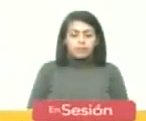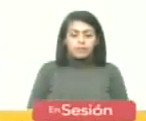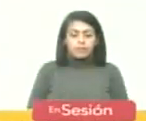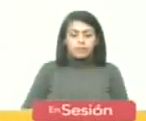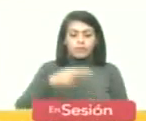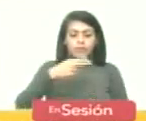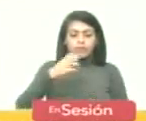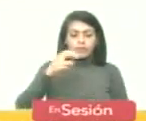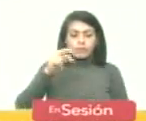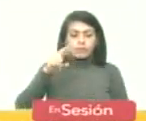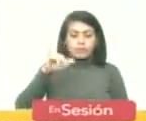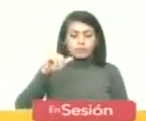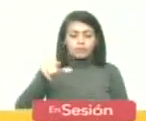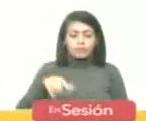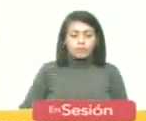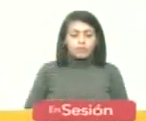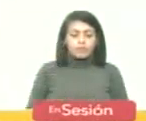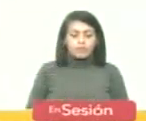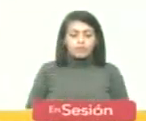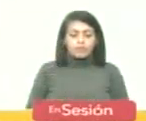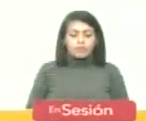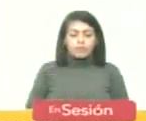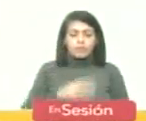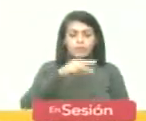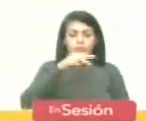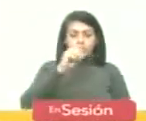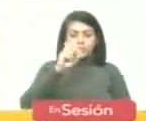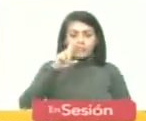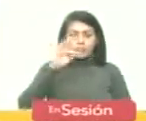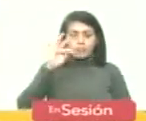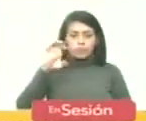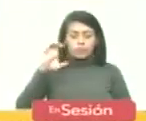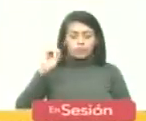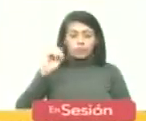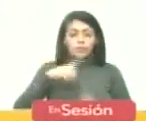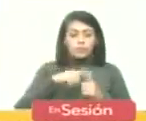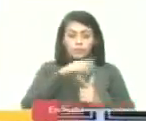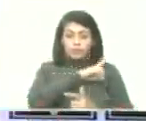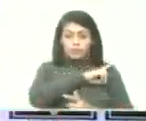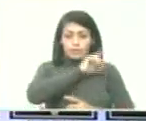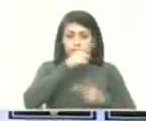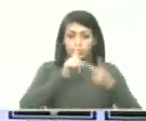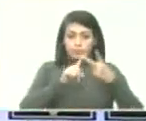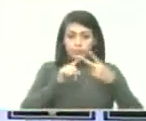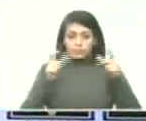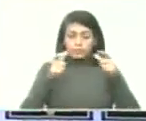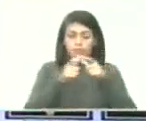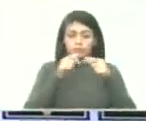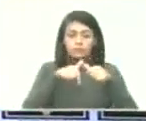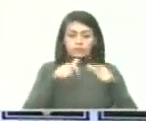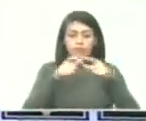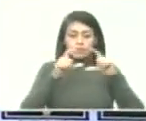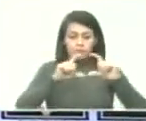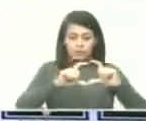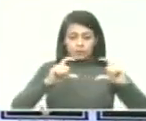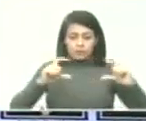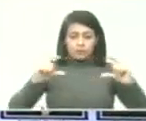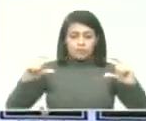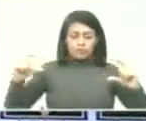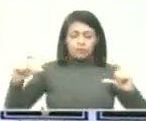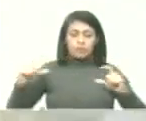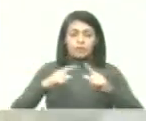Henry Bert Rivas, alias Morfeo, es el jefe del segundo grupo, el grupo que estaba en un